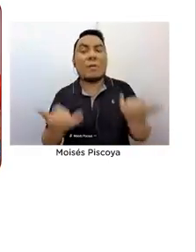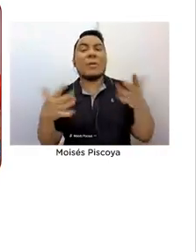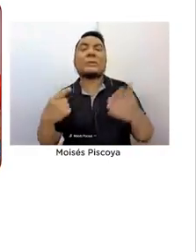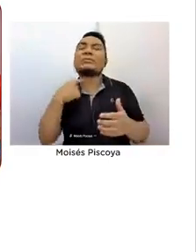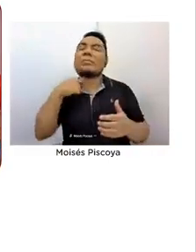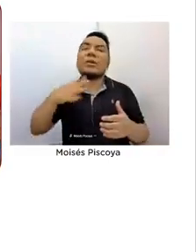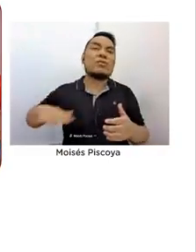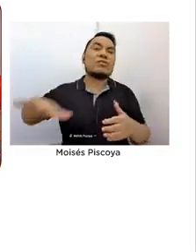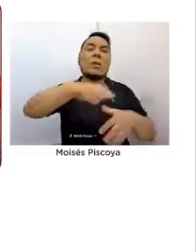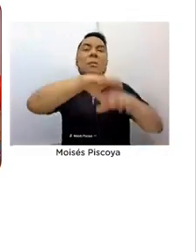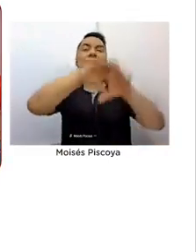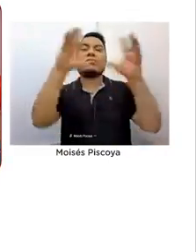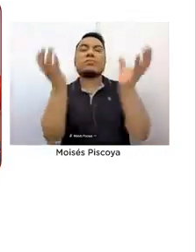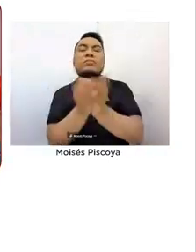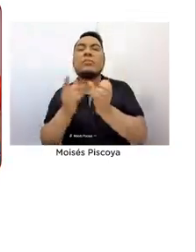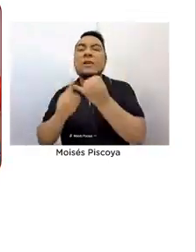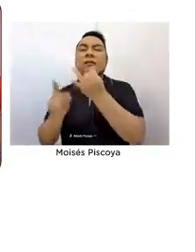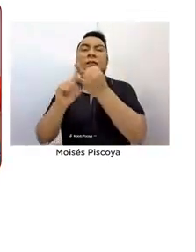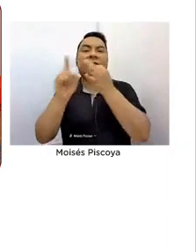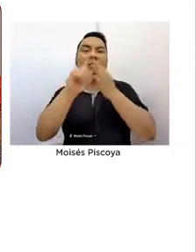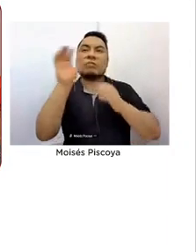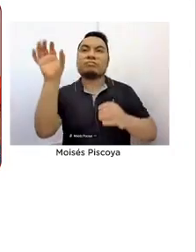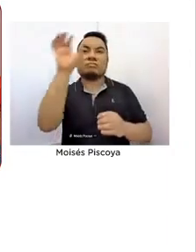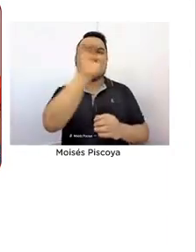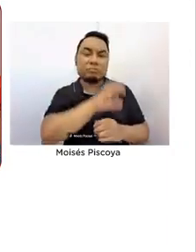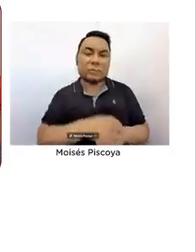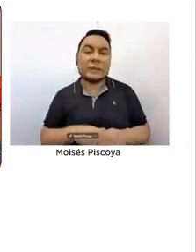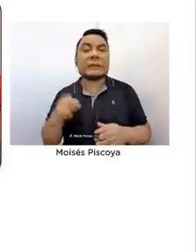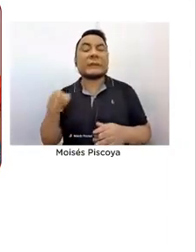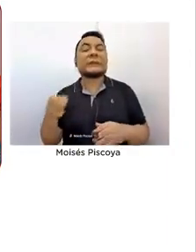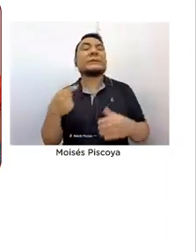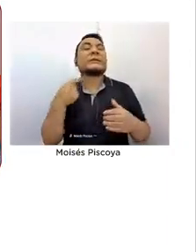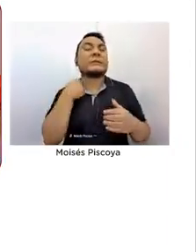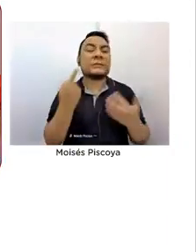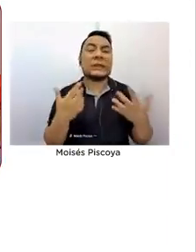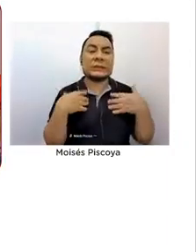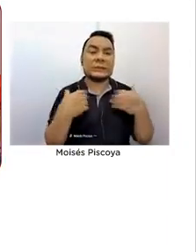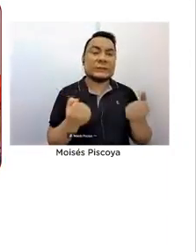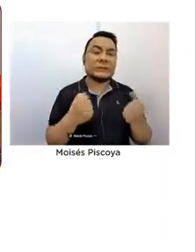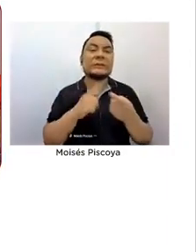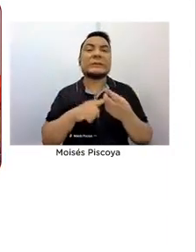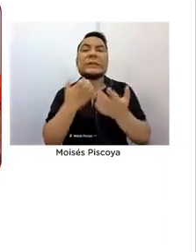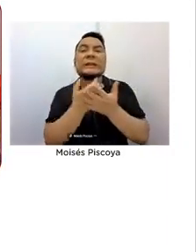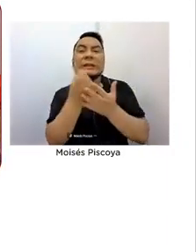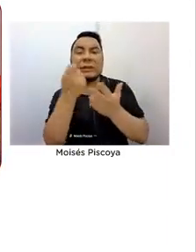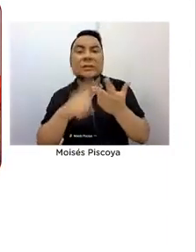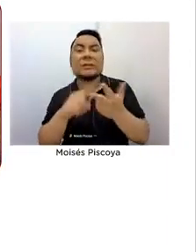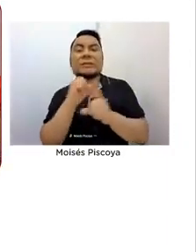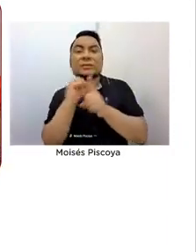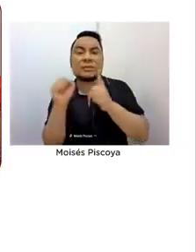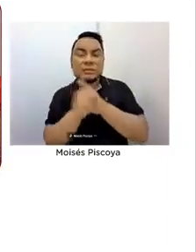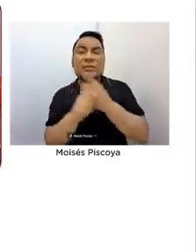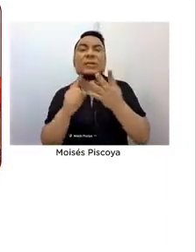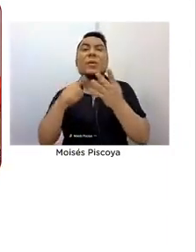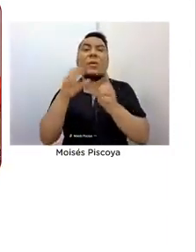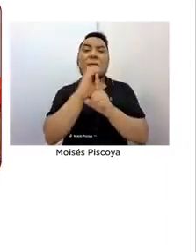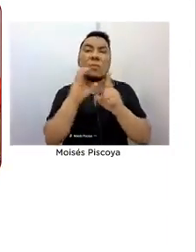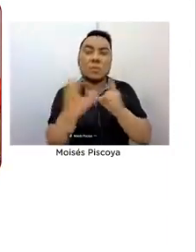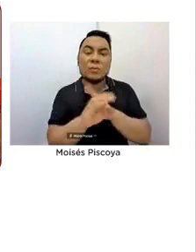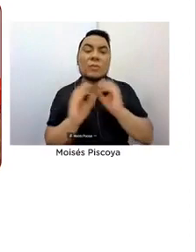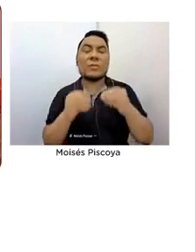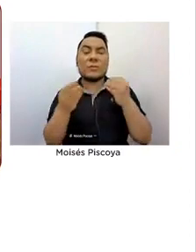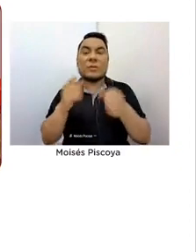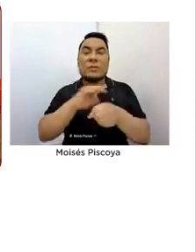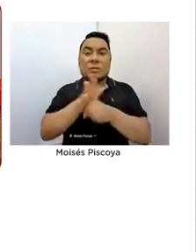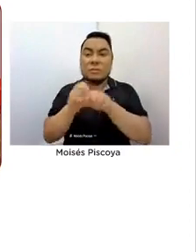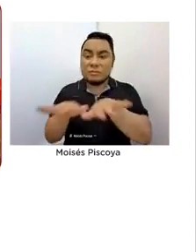en diversos ángulos, el sanitario, el económico, el social, el cultural, porque luego del